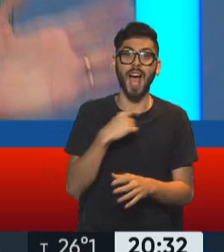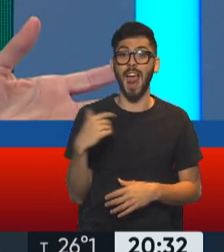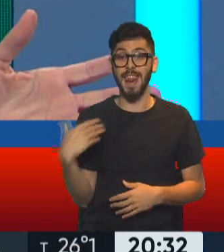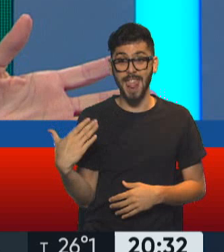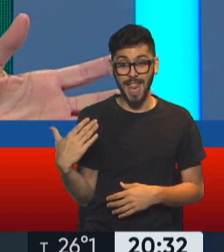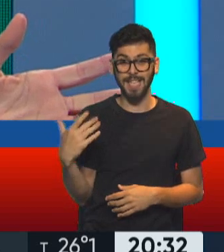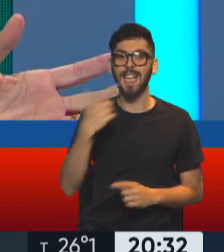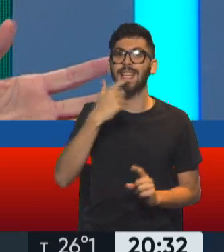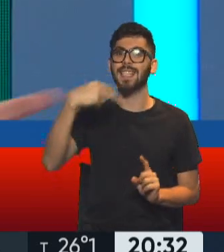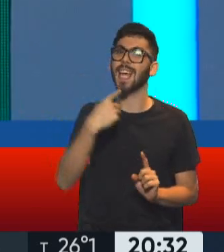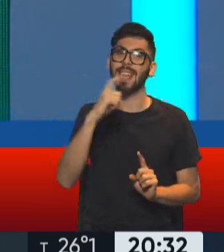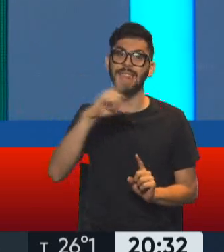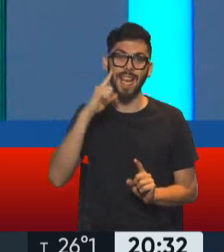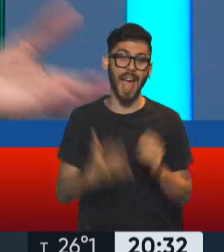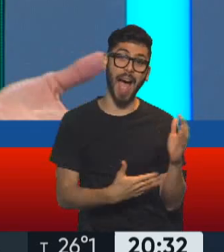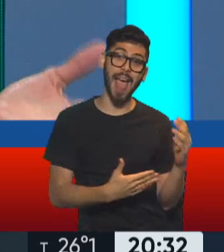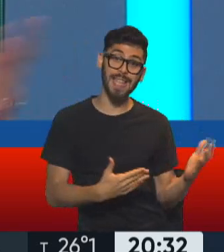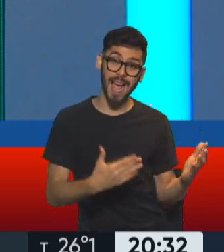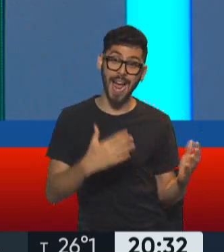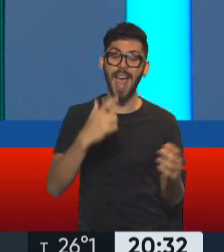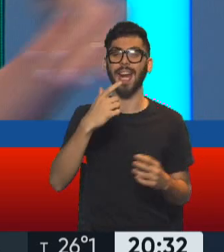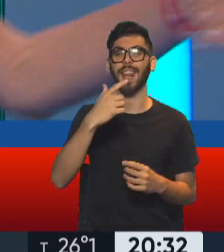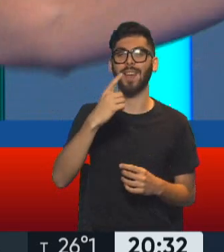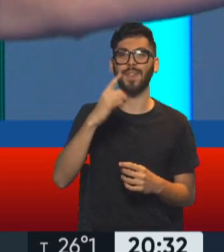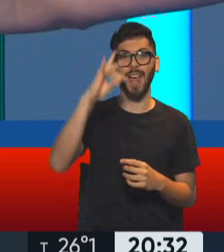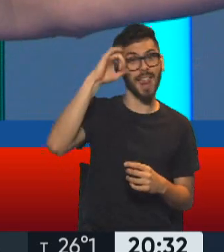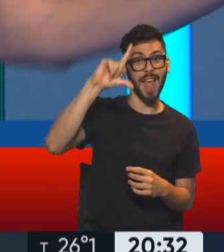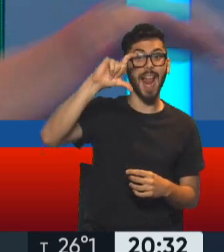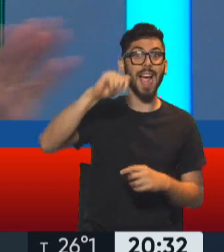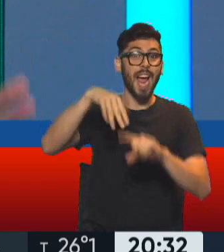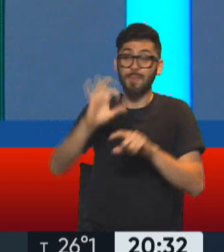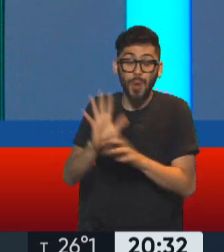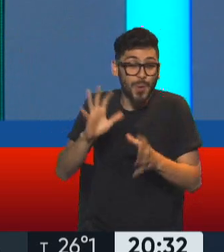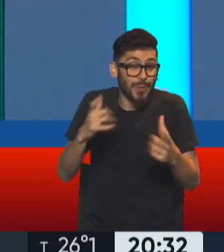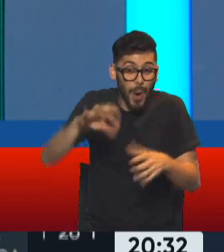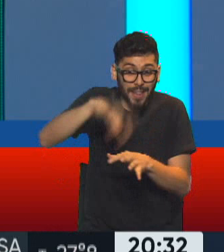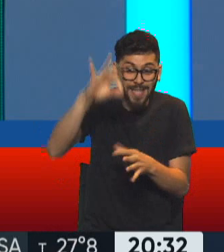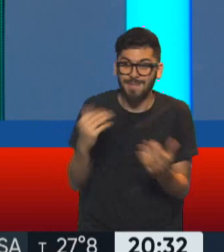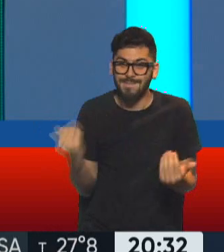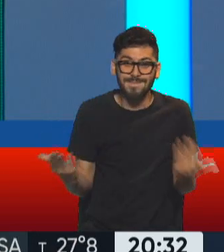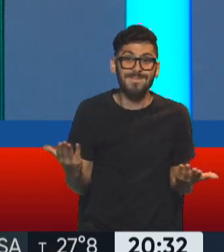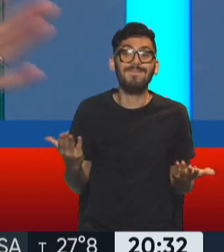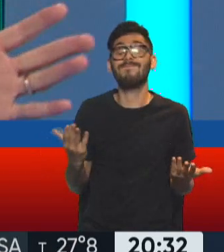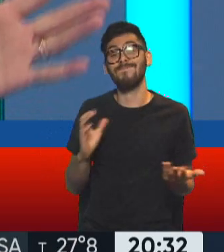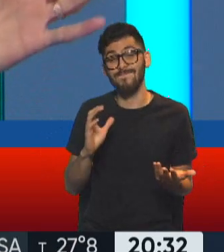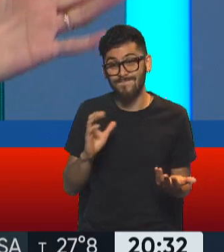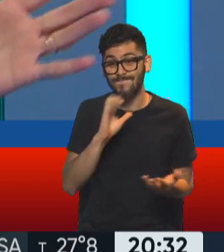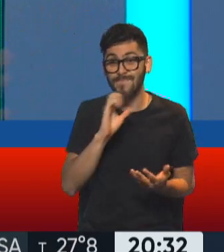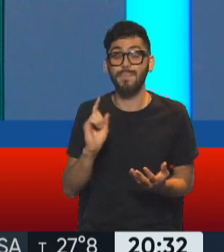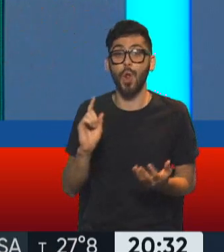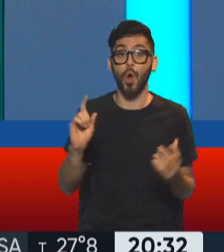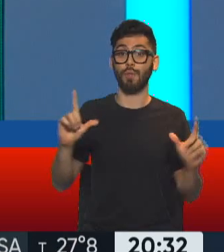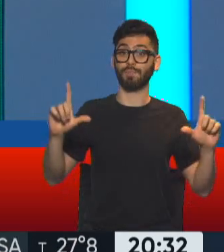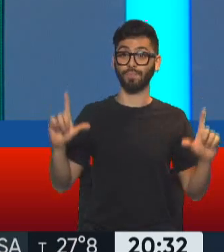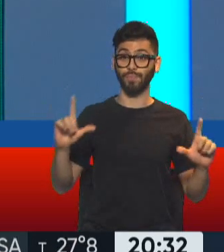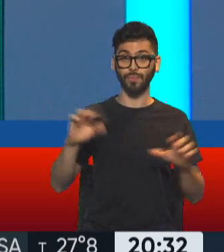Santilli y a mi izquierda Del Caño, ¿no? Y eso también fue el azar. Y en todo caso seguían los candidatos. Pero ya de por sí ese sorteo daba una imagen